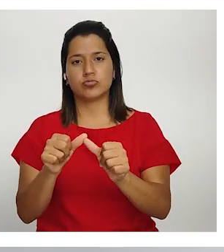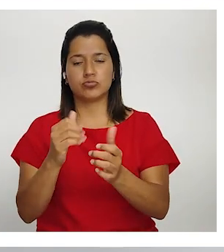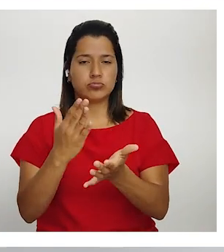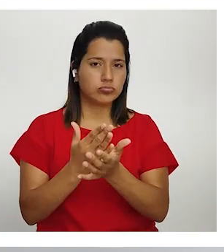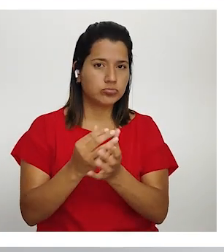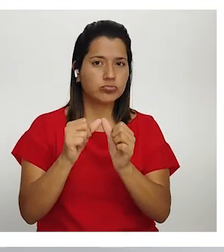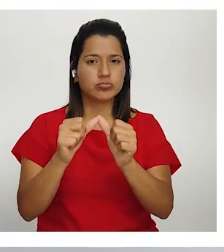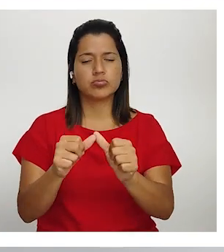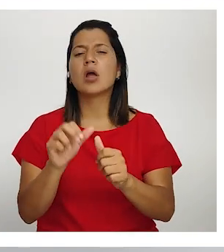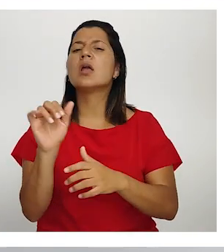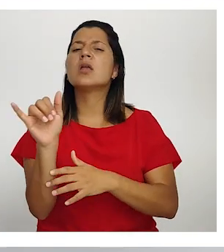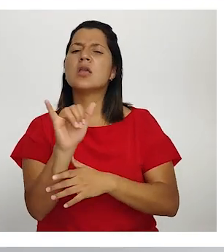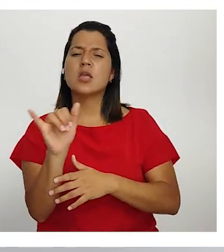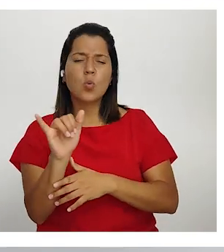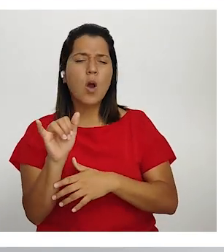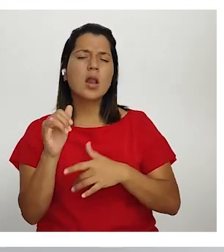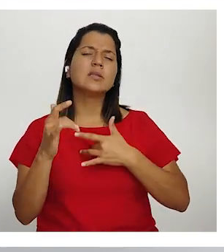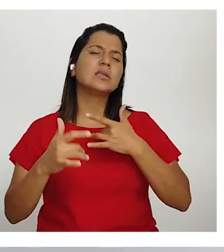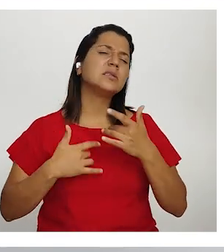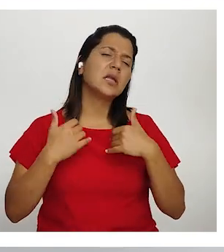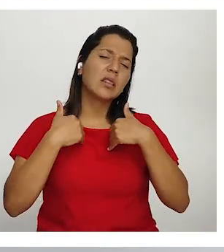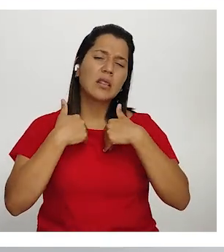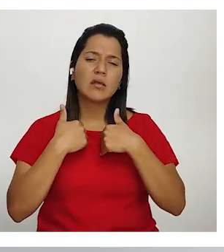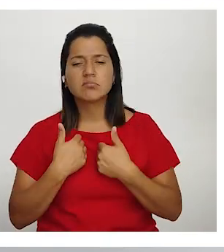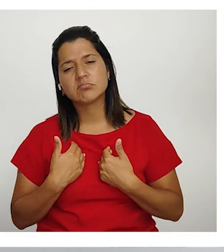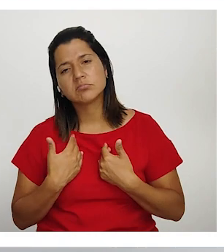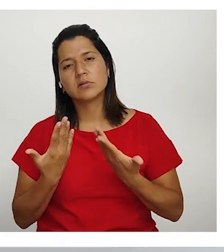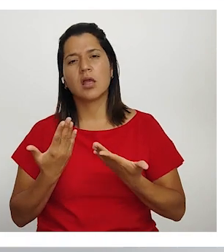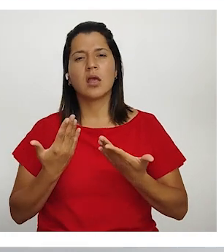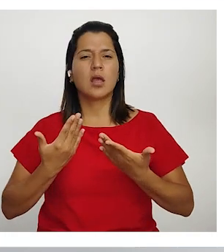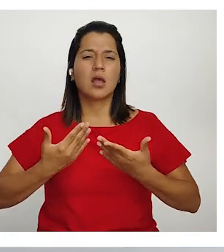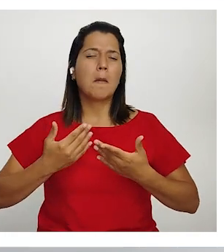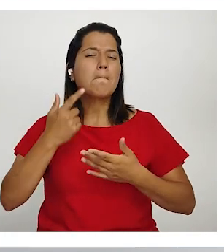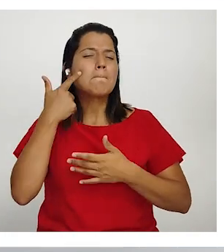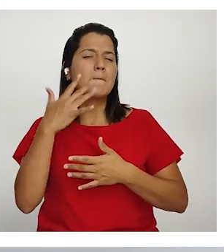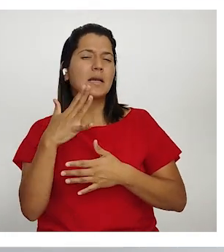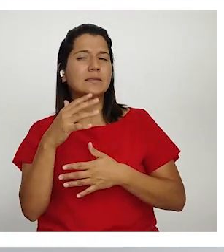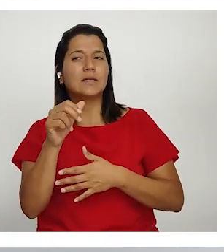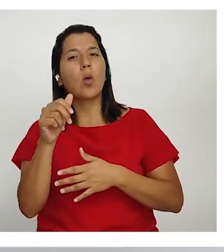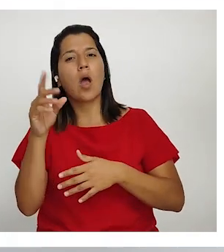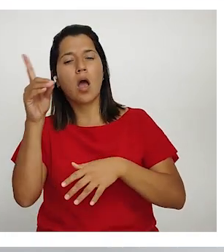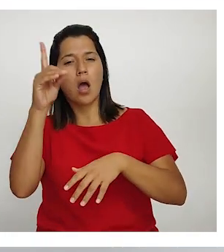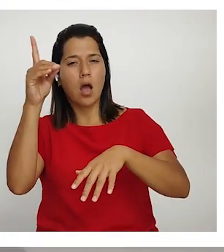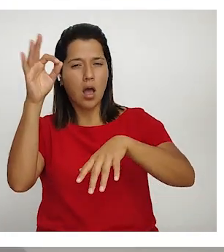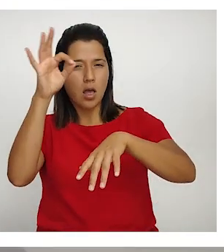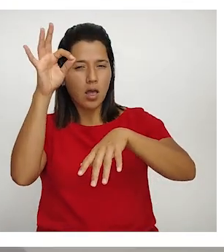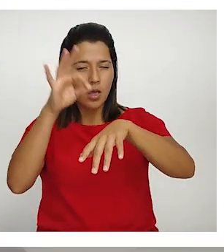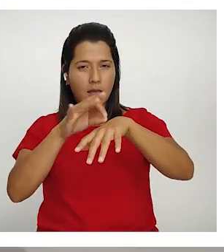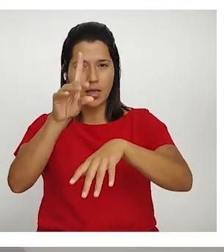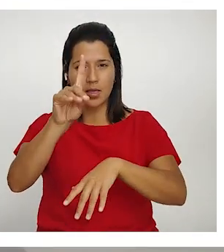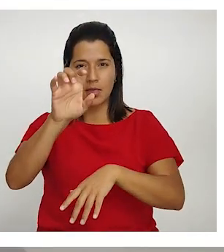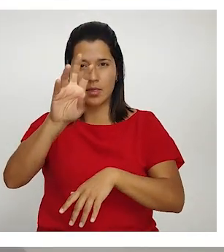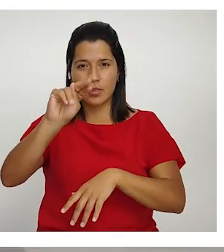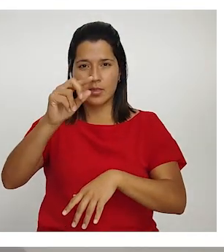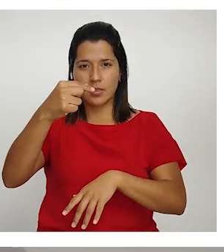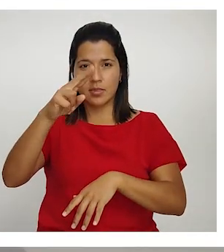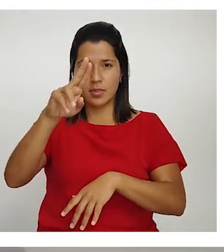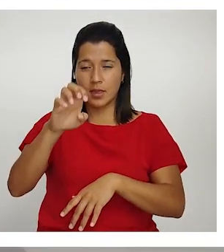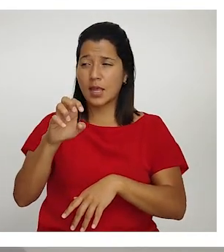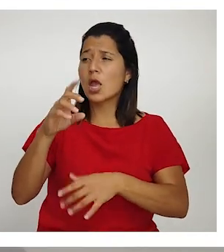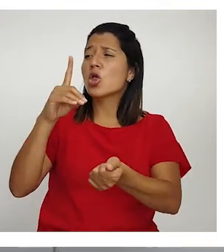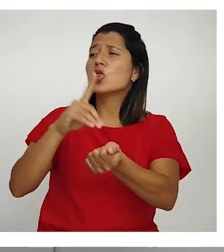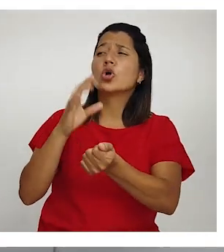síntomas, decaimiento, mal estado general, síntomas muy, muy parecidos. Doctora, nos quedan 3 minutitos nada más, entonces me